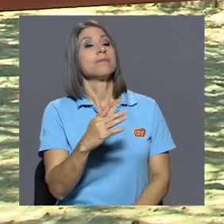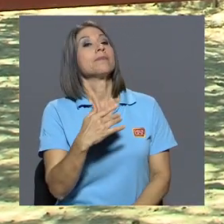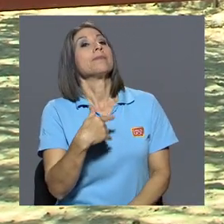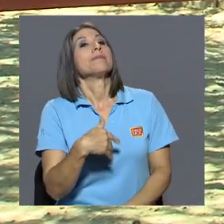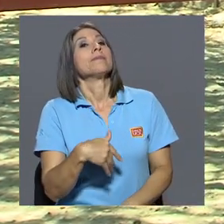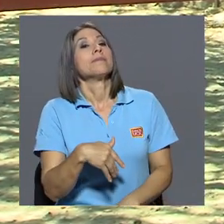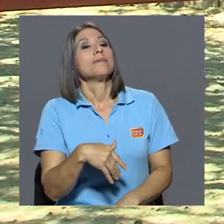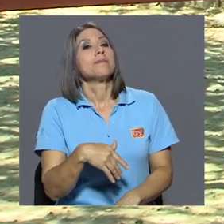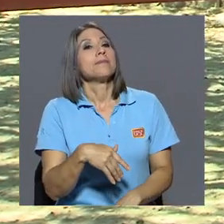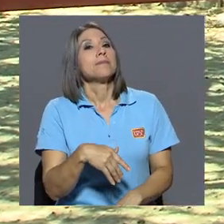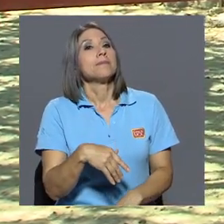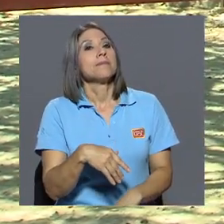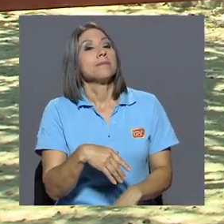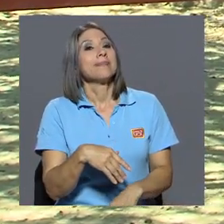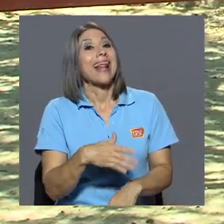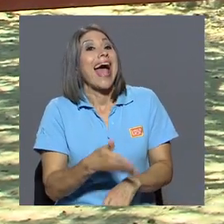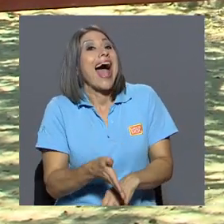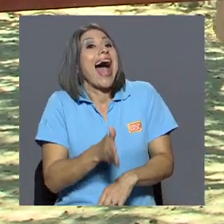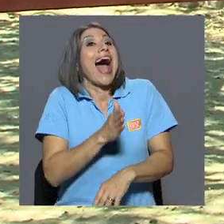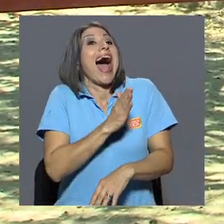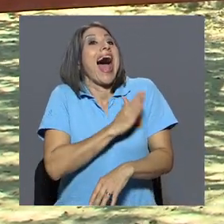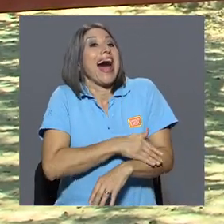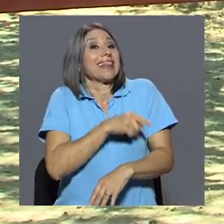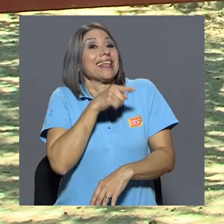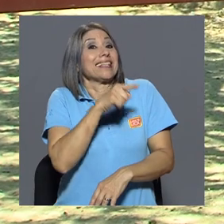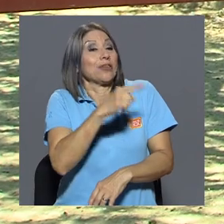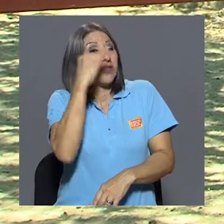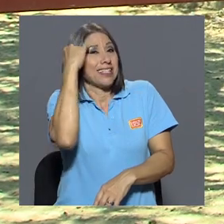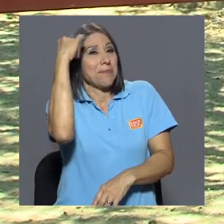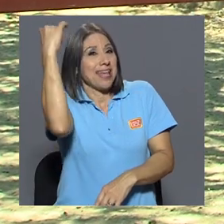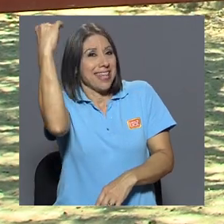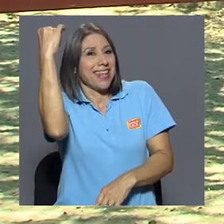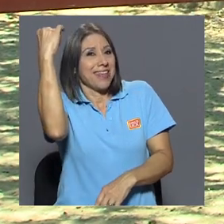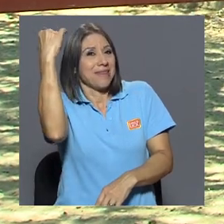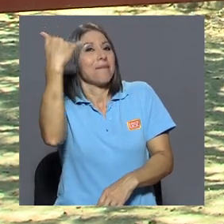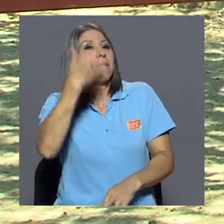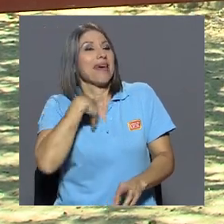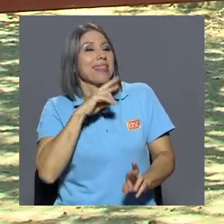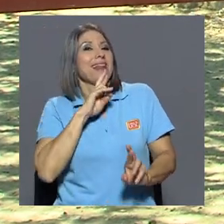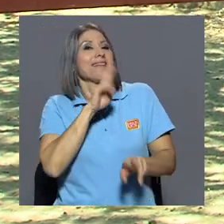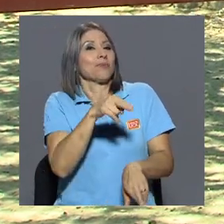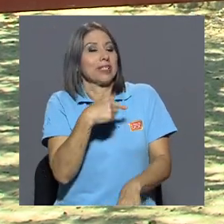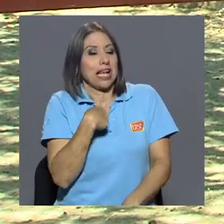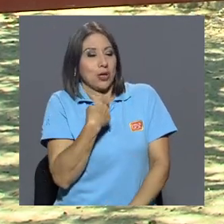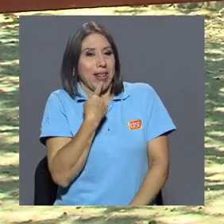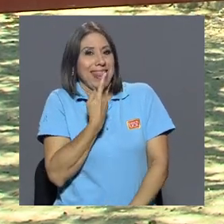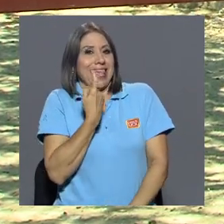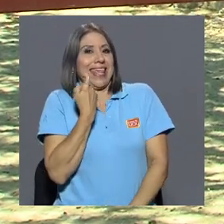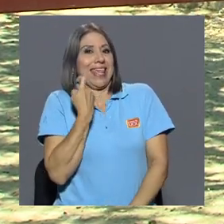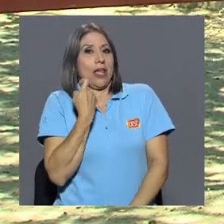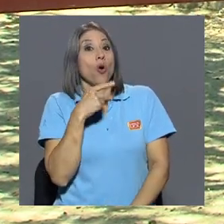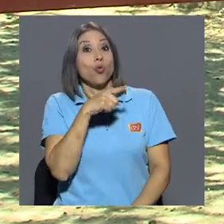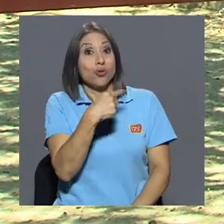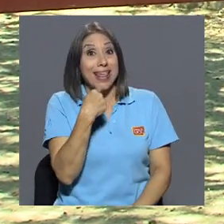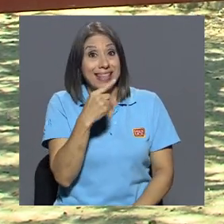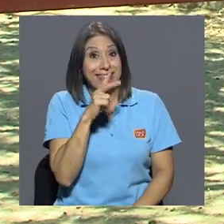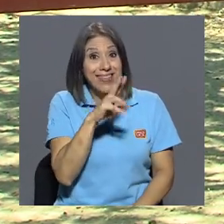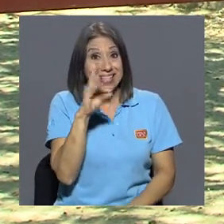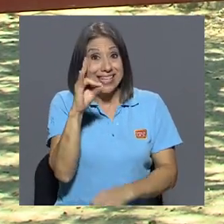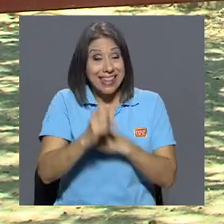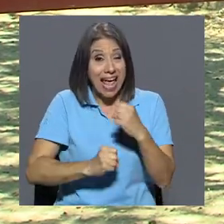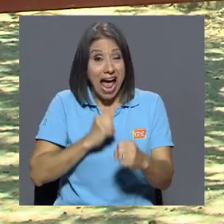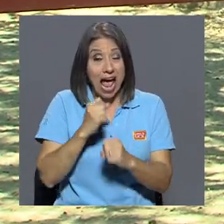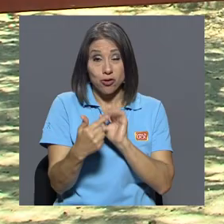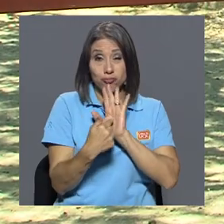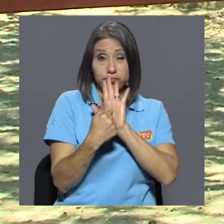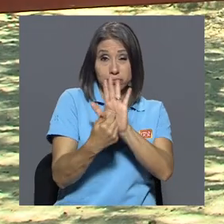antes de que usted se imagine, va a tener la respuesta de lo que le acabo de decir. Usted dice que tiene 27 años de transmitir